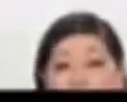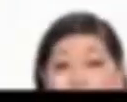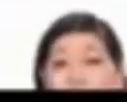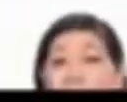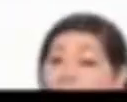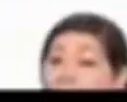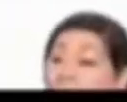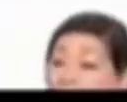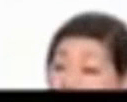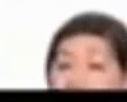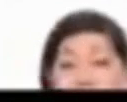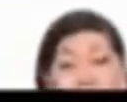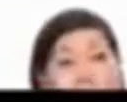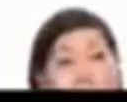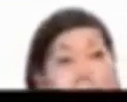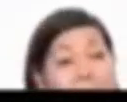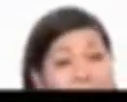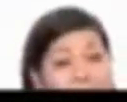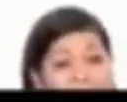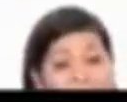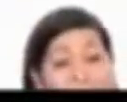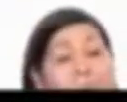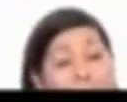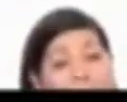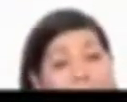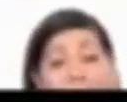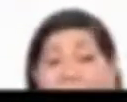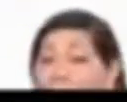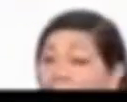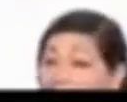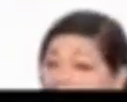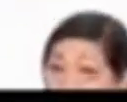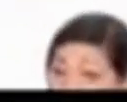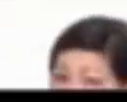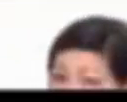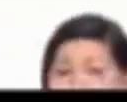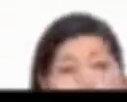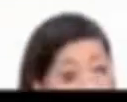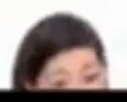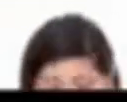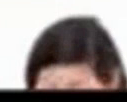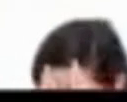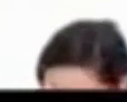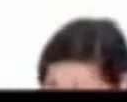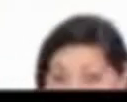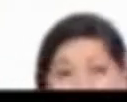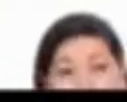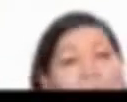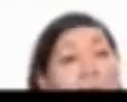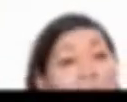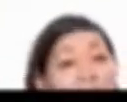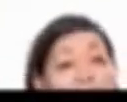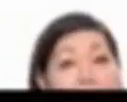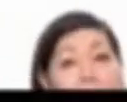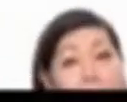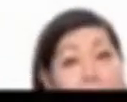Por eso, desde mi misión, me corresponde hacer, con todo respeto, la invocación a las